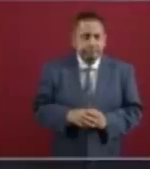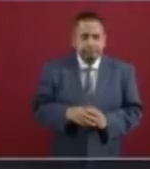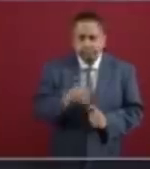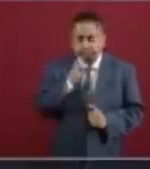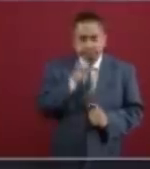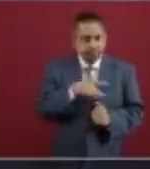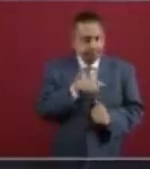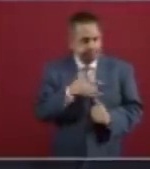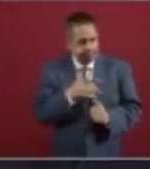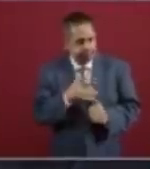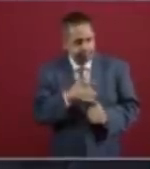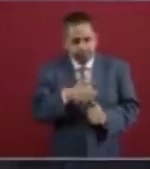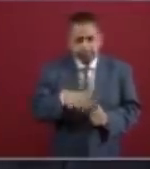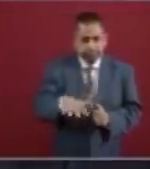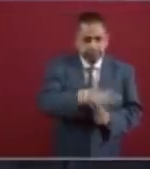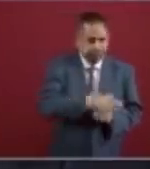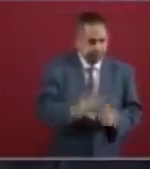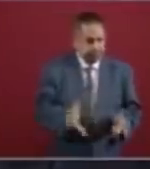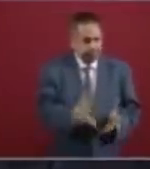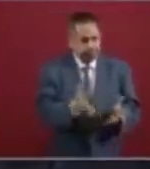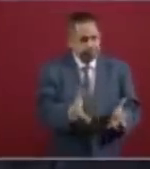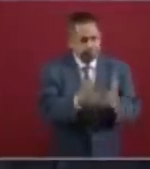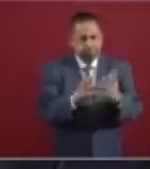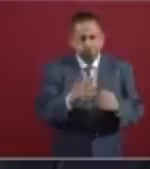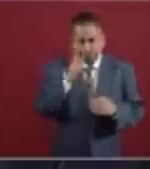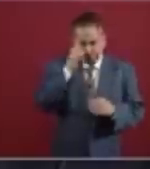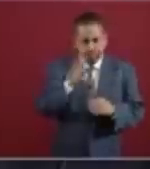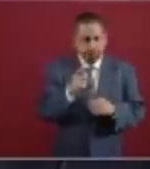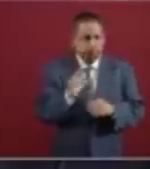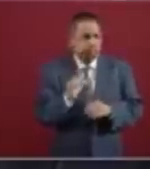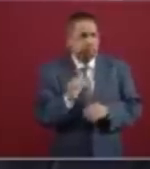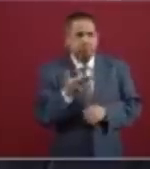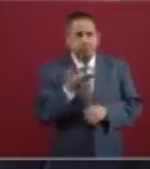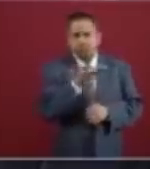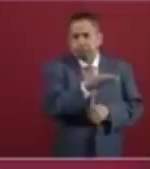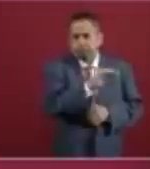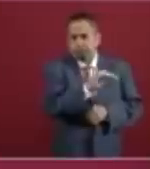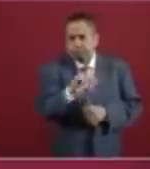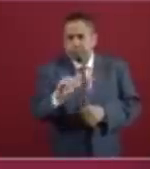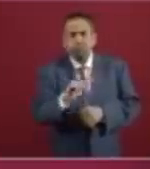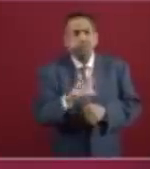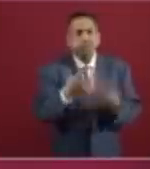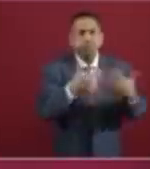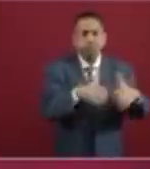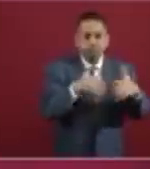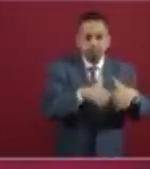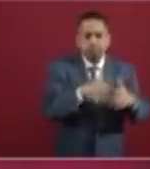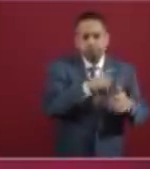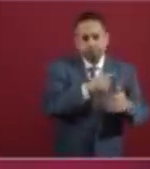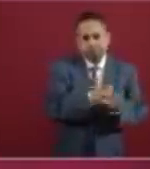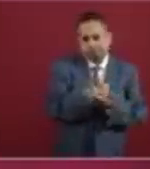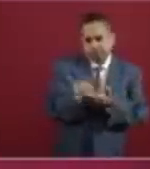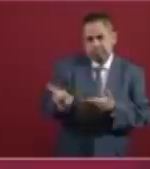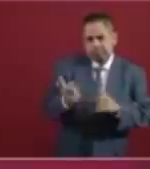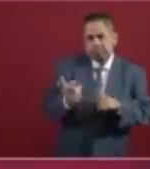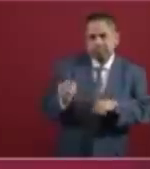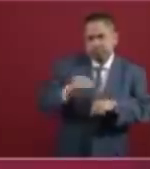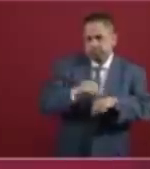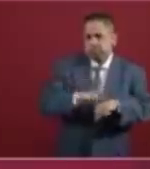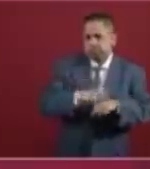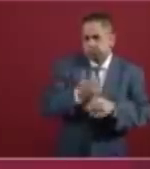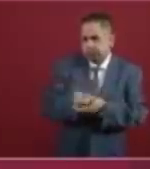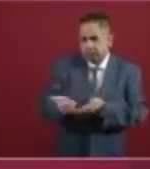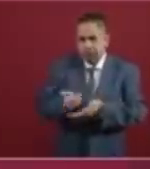alentó el solicitar incrementos salariales a las empresas.